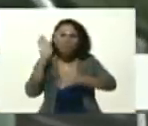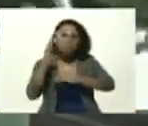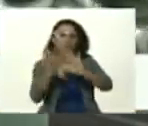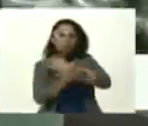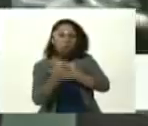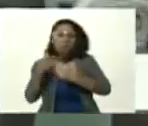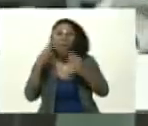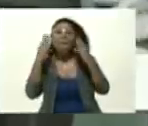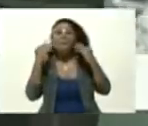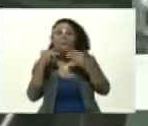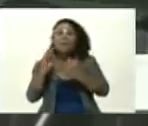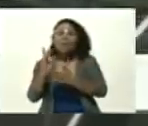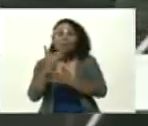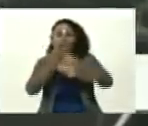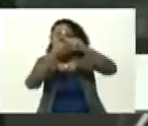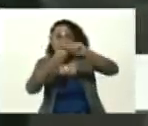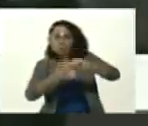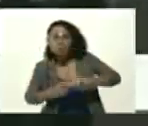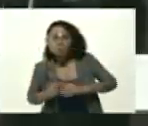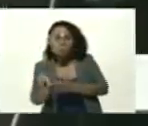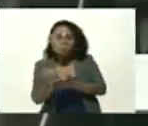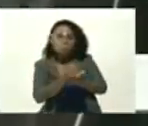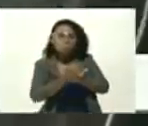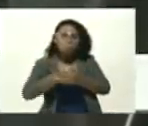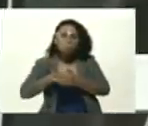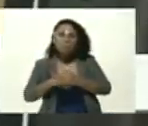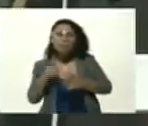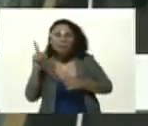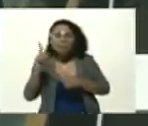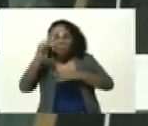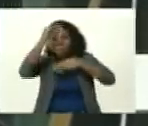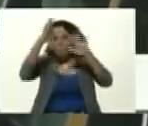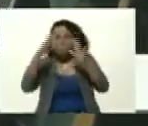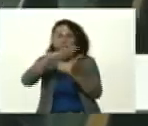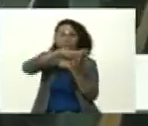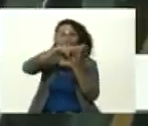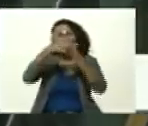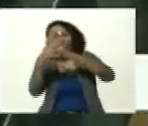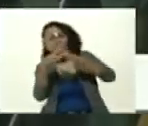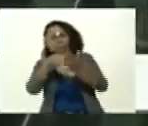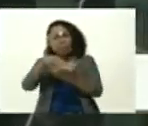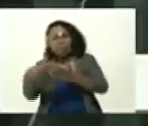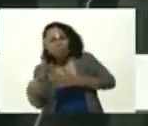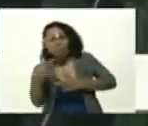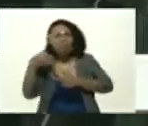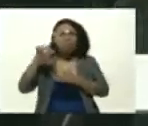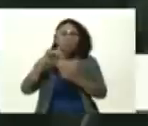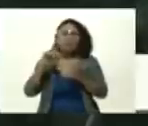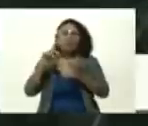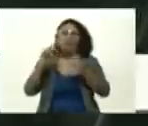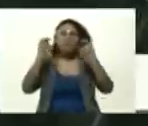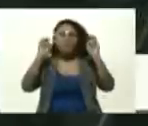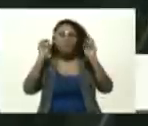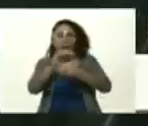podido acumular durante todos estos días, en la atención de los derrumbes, en las troncales 07, en la local 03,